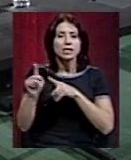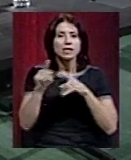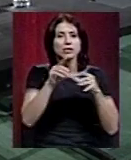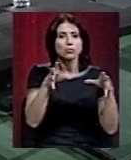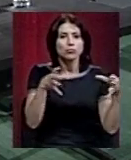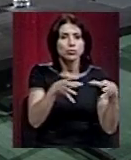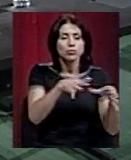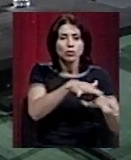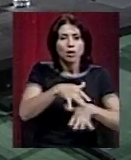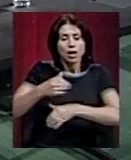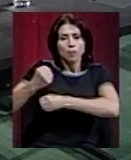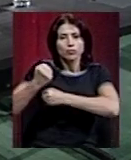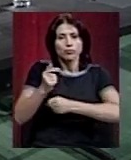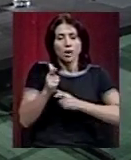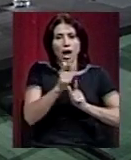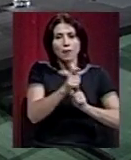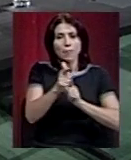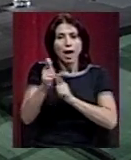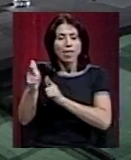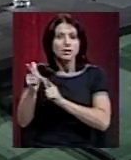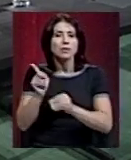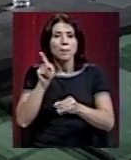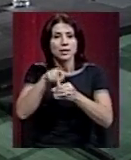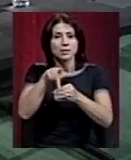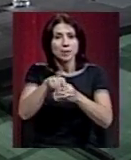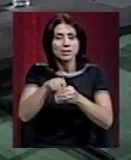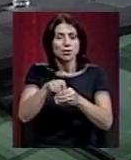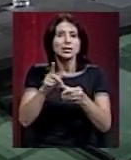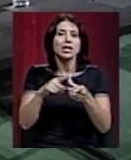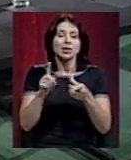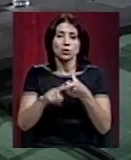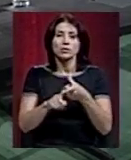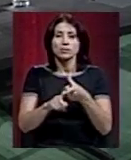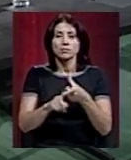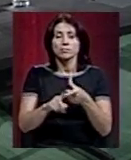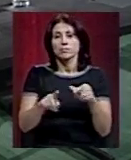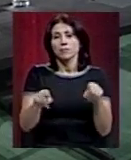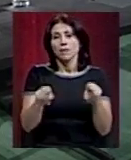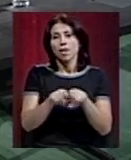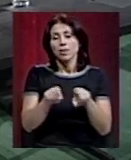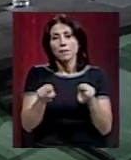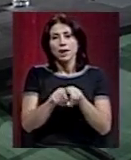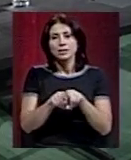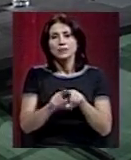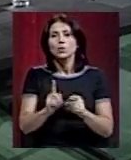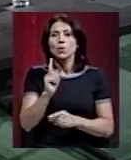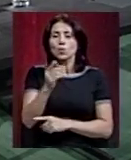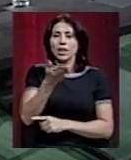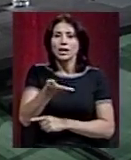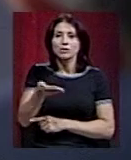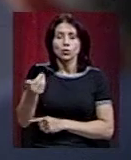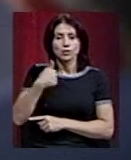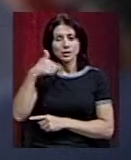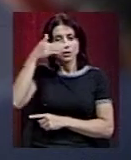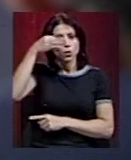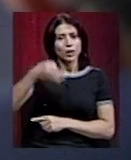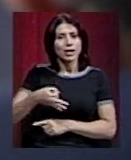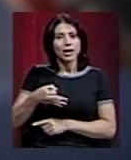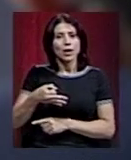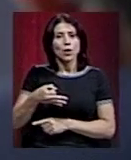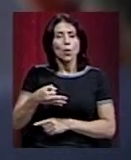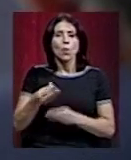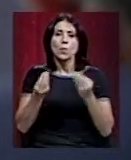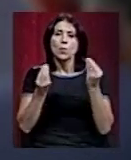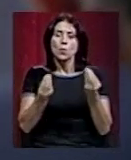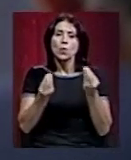y participaciones. Entonces, debe haber sido, además, una de las cosas que yo creo